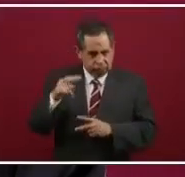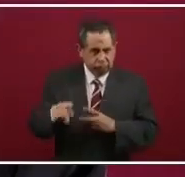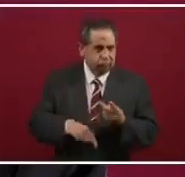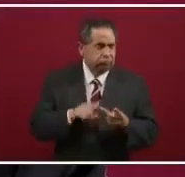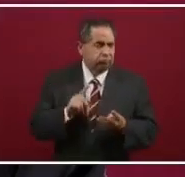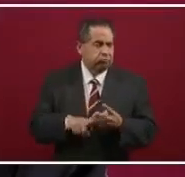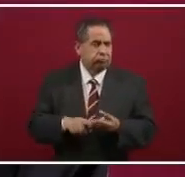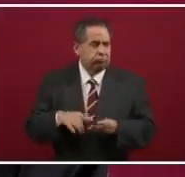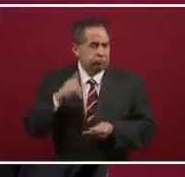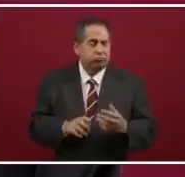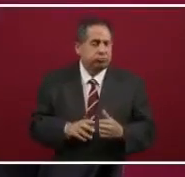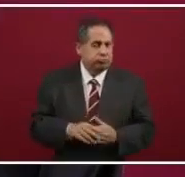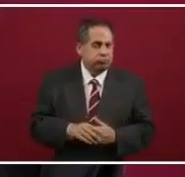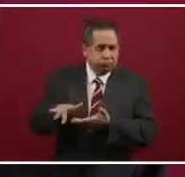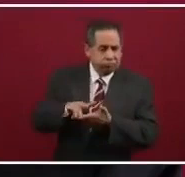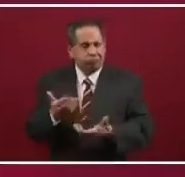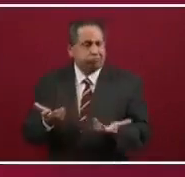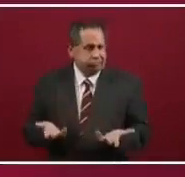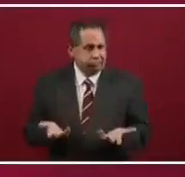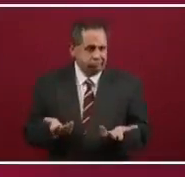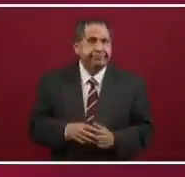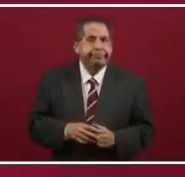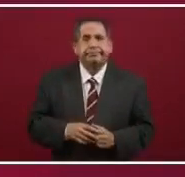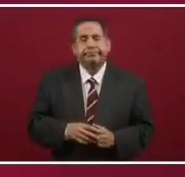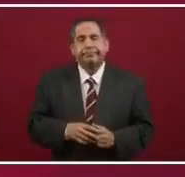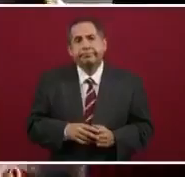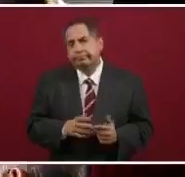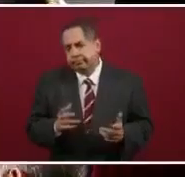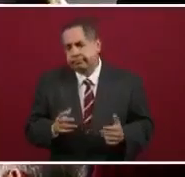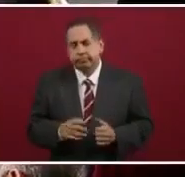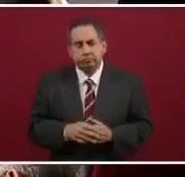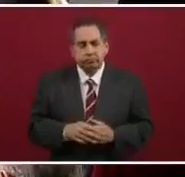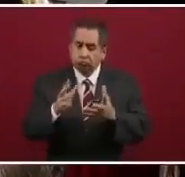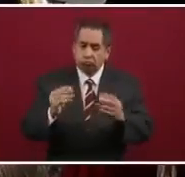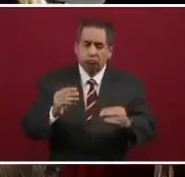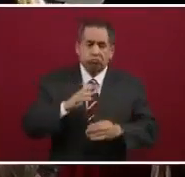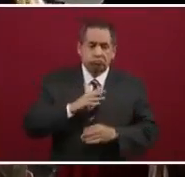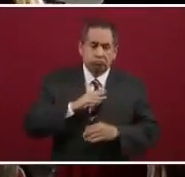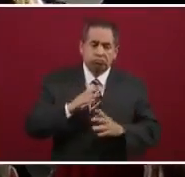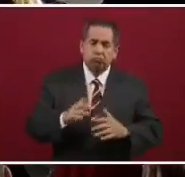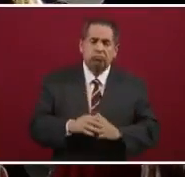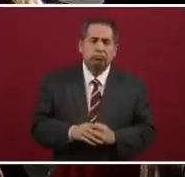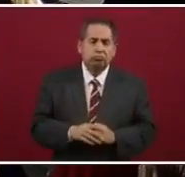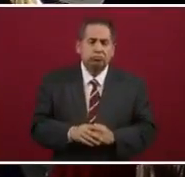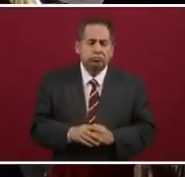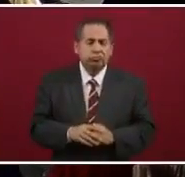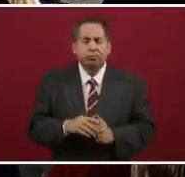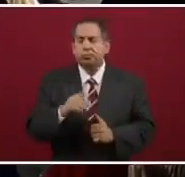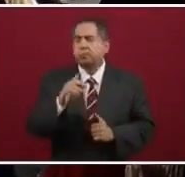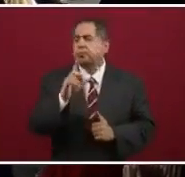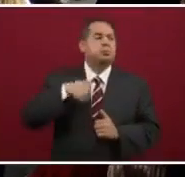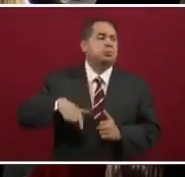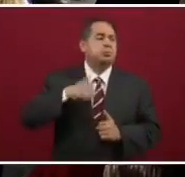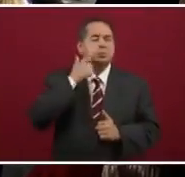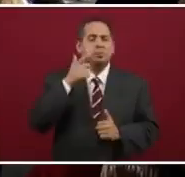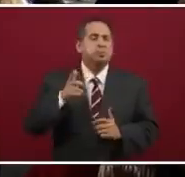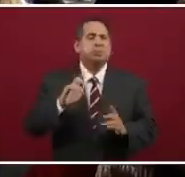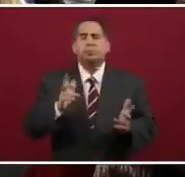México, de California. Entonces, hay mucho apoyo. No queremos